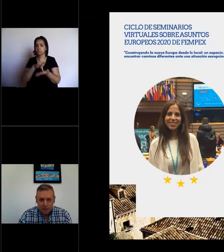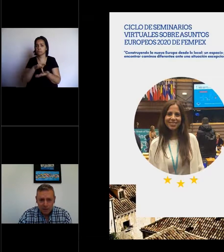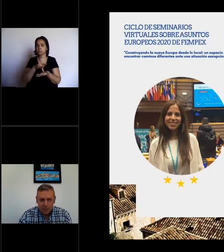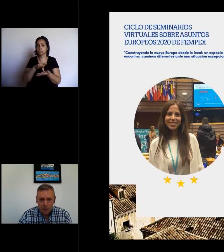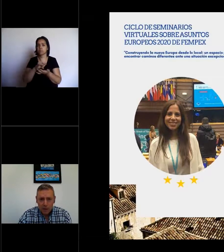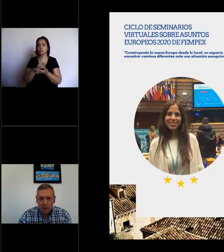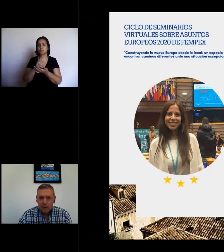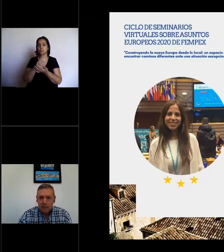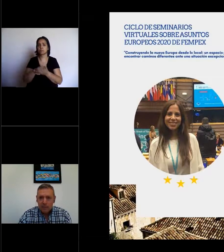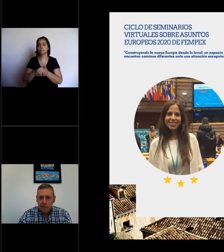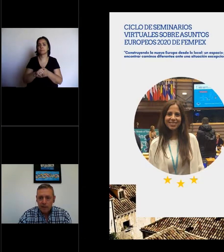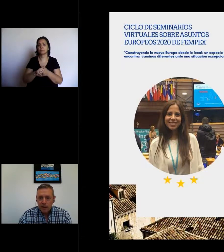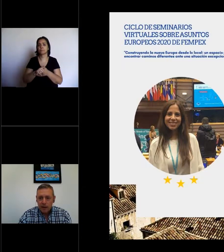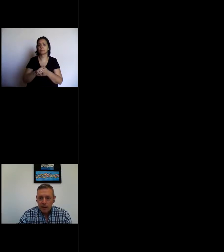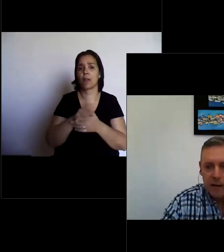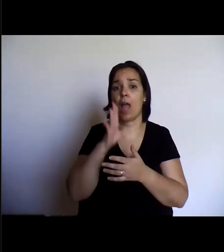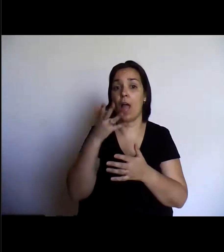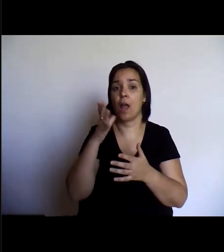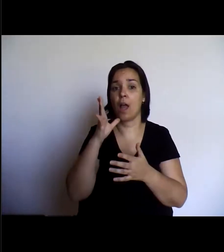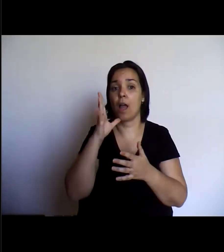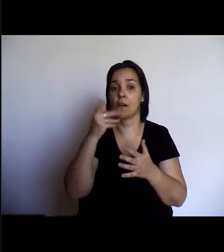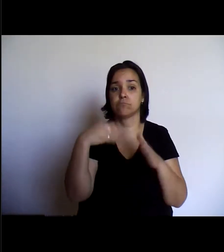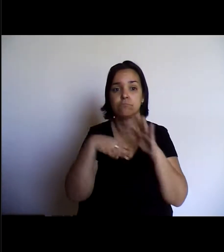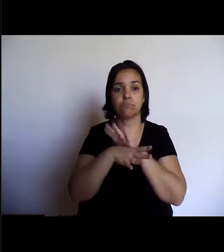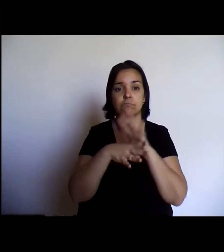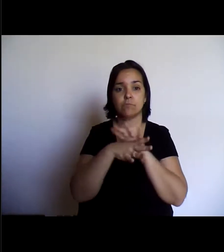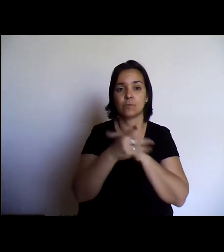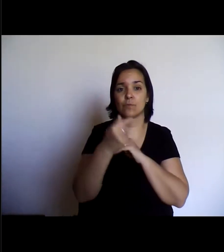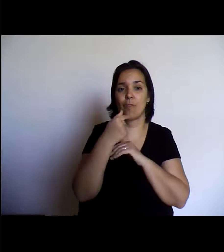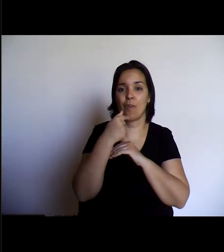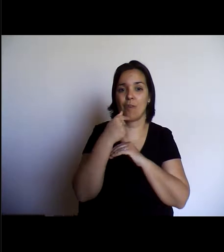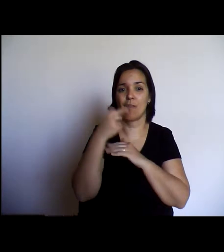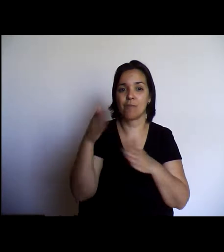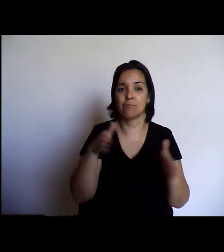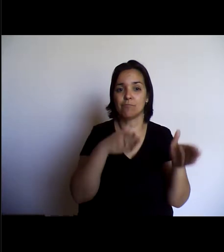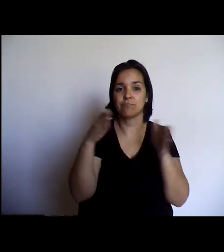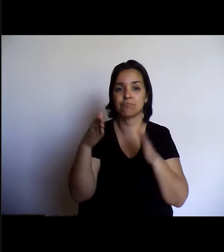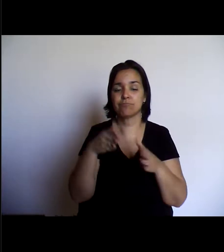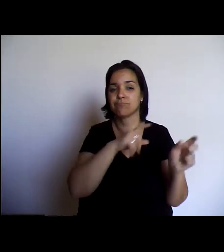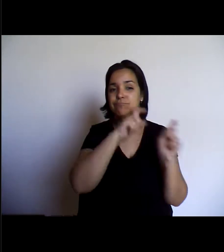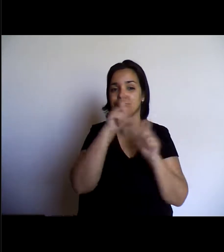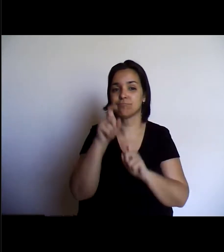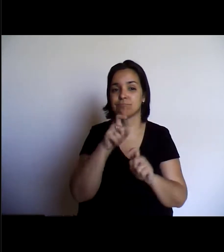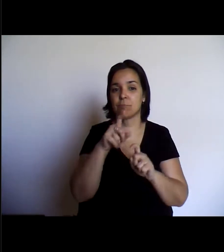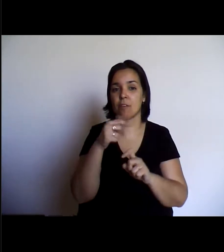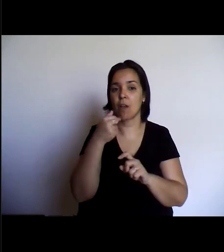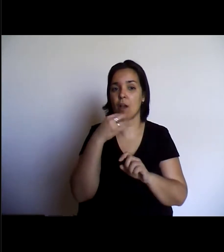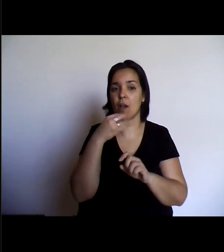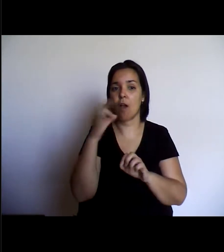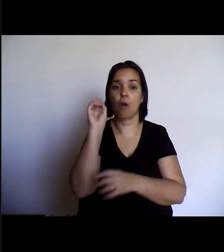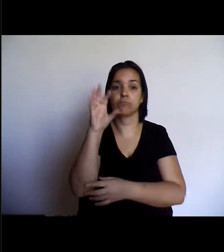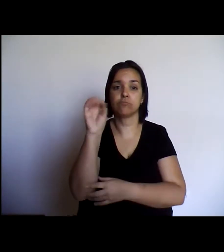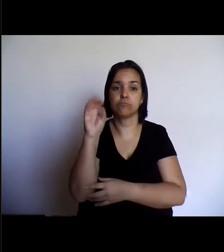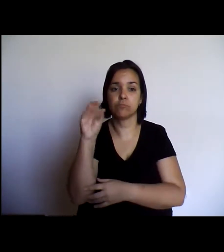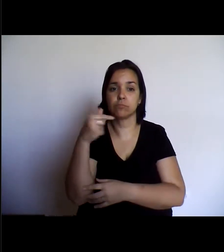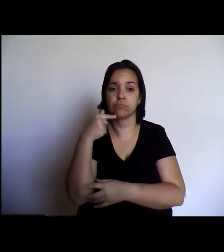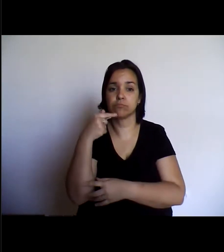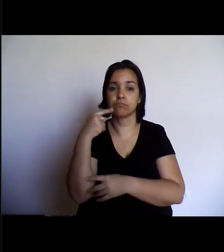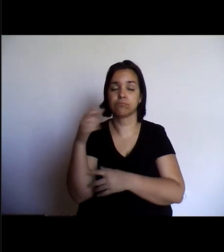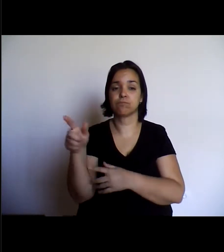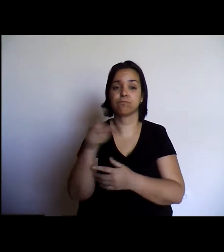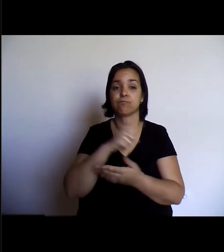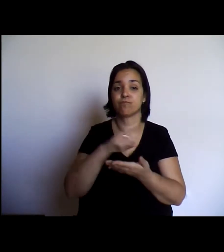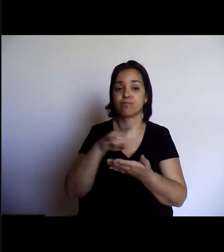pasamos ahora directamente al espacio de preguntas o de intervenciones a través de WhatsApp de todas